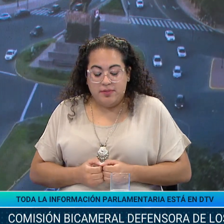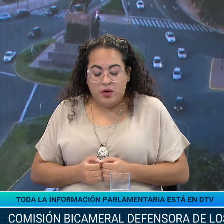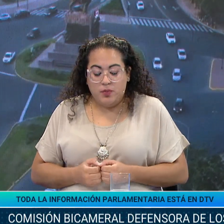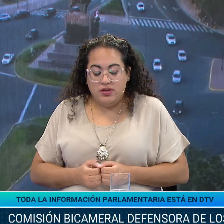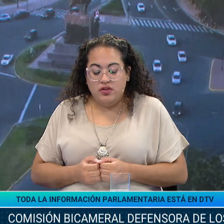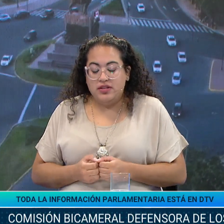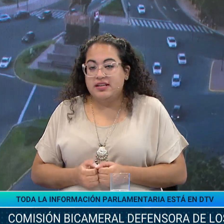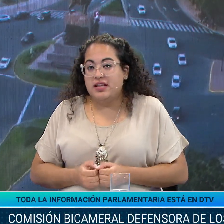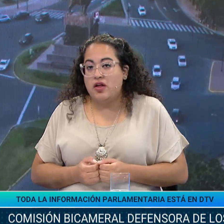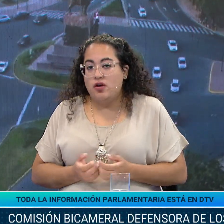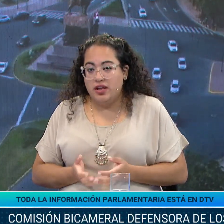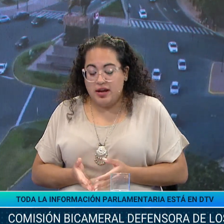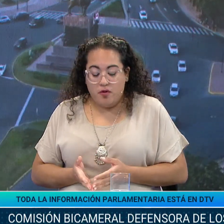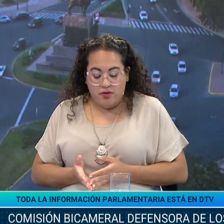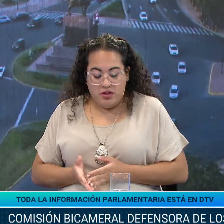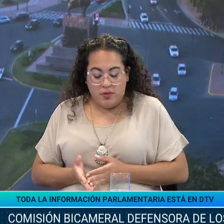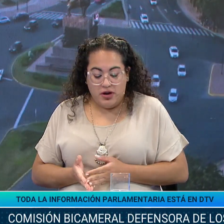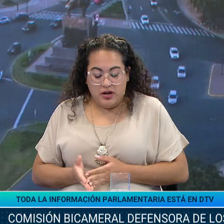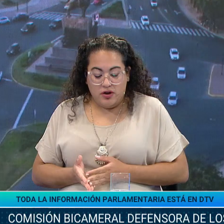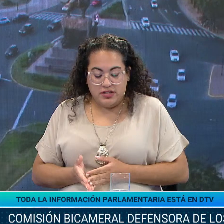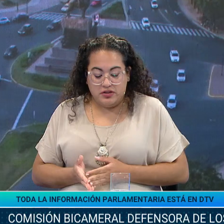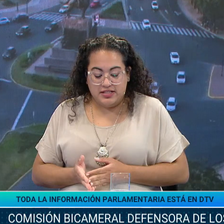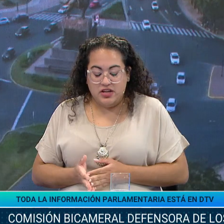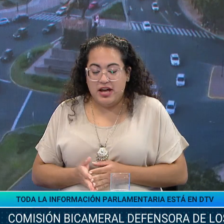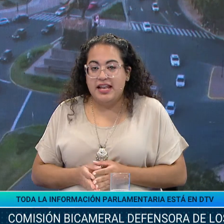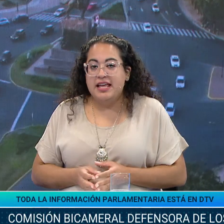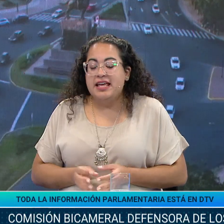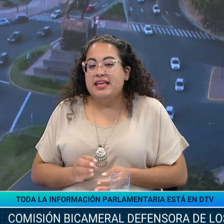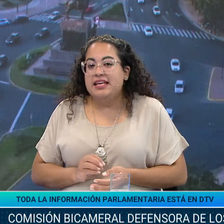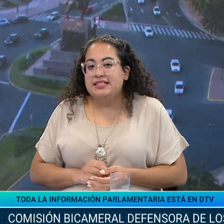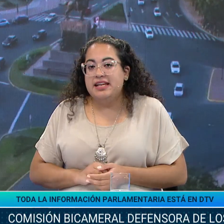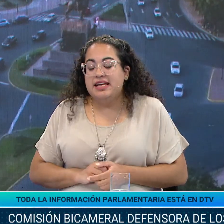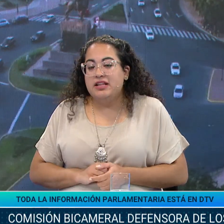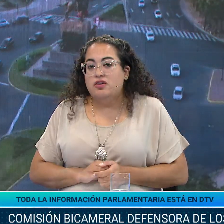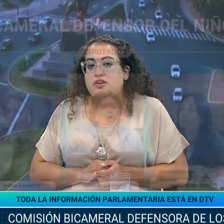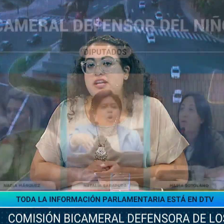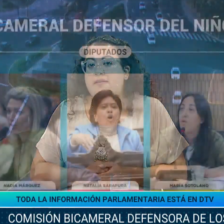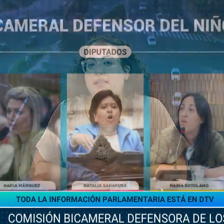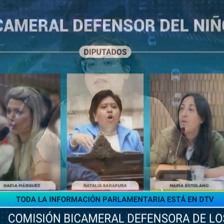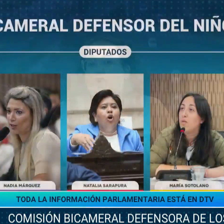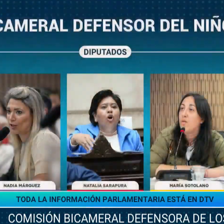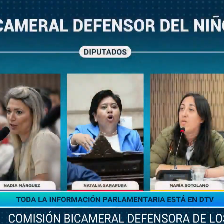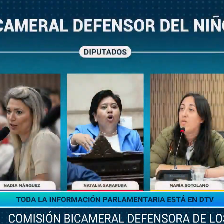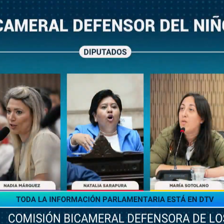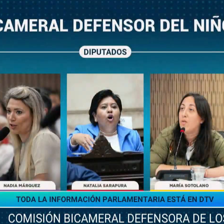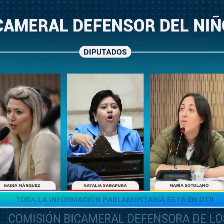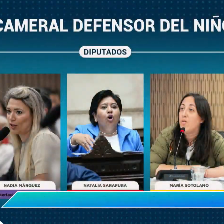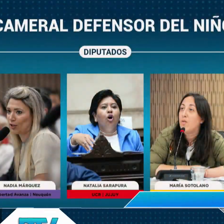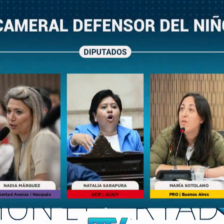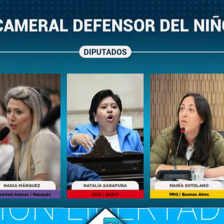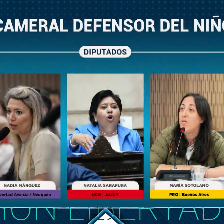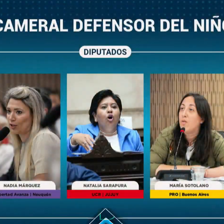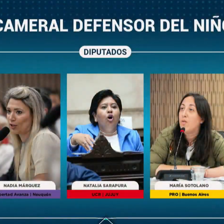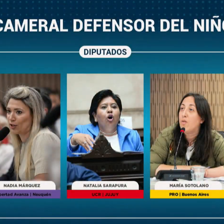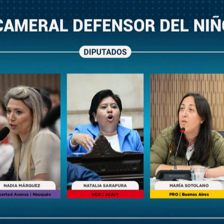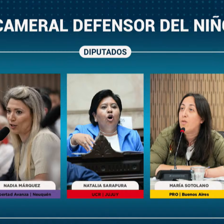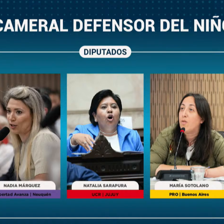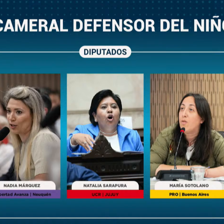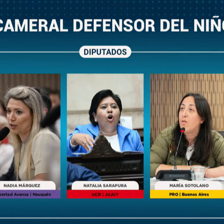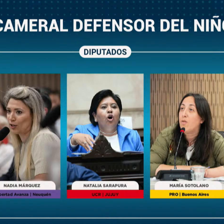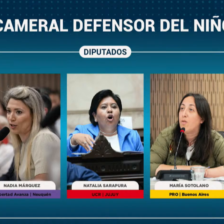ser propuesto, designado y removido por el Congreso Nacional y es elegido con el aval de los 2/3 de la